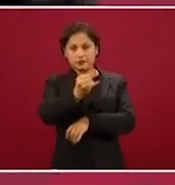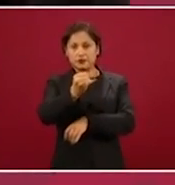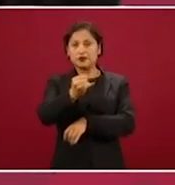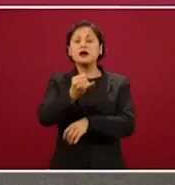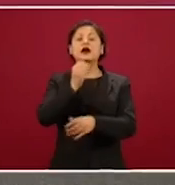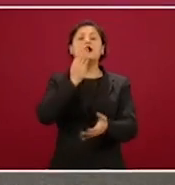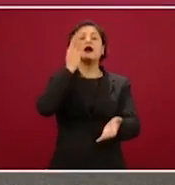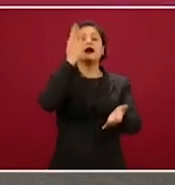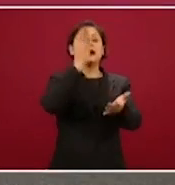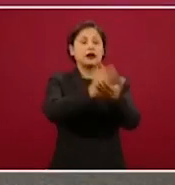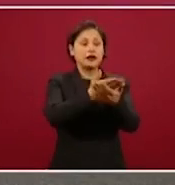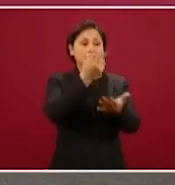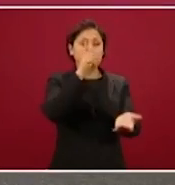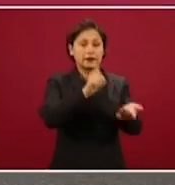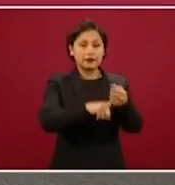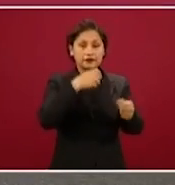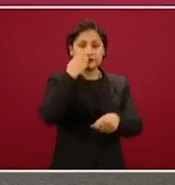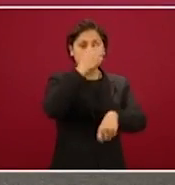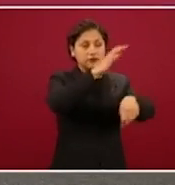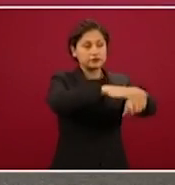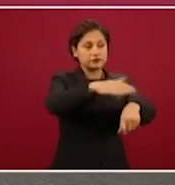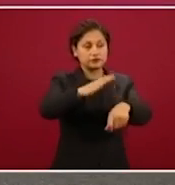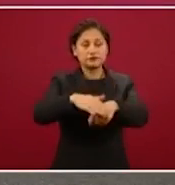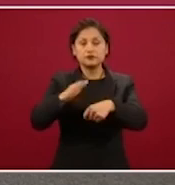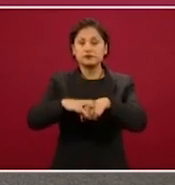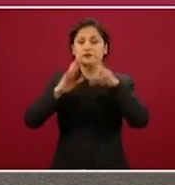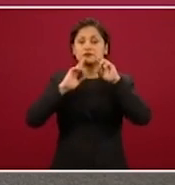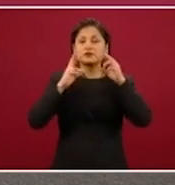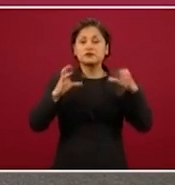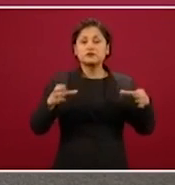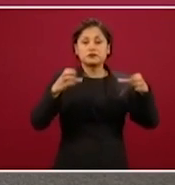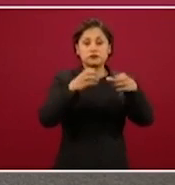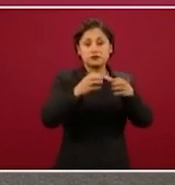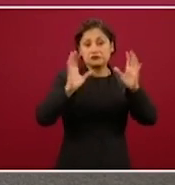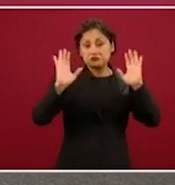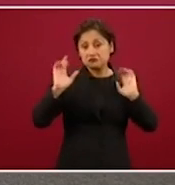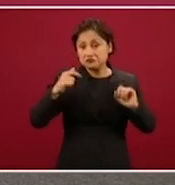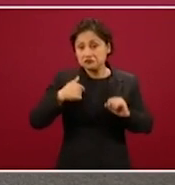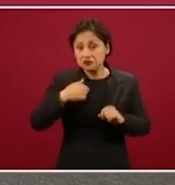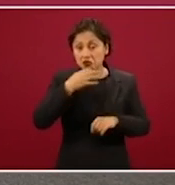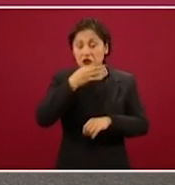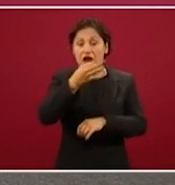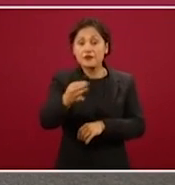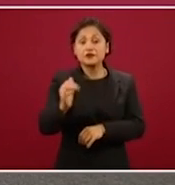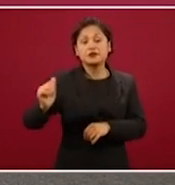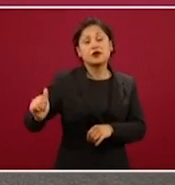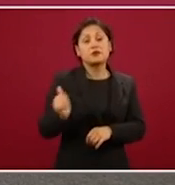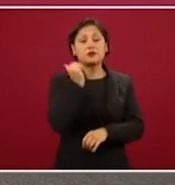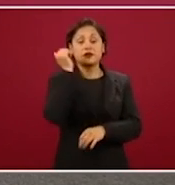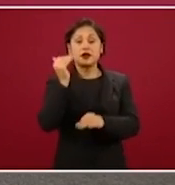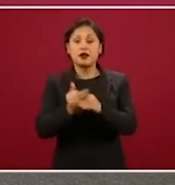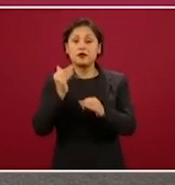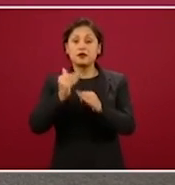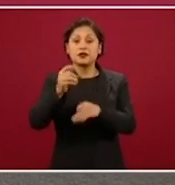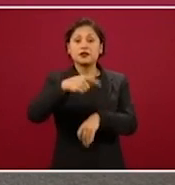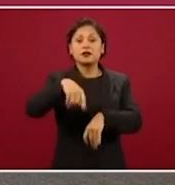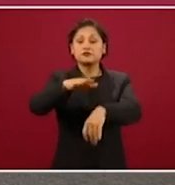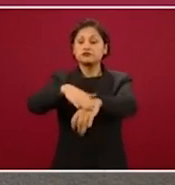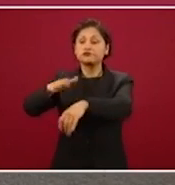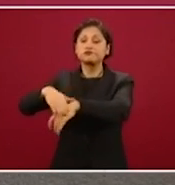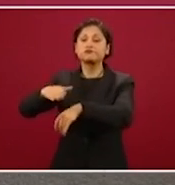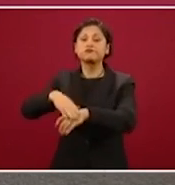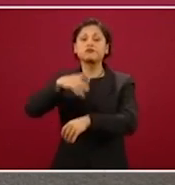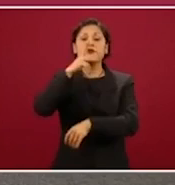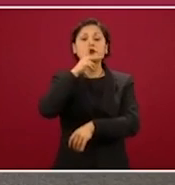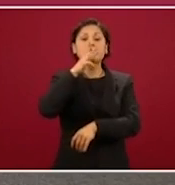Y aquí aprovecho también para que nos ayuden los maestros, nos están ayudando mucho maestras y maestros para esto, y los